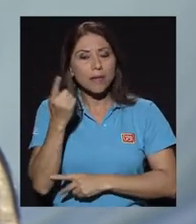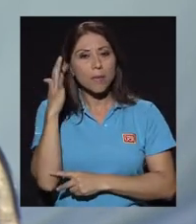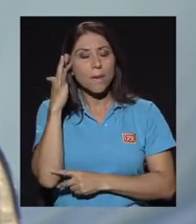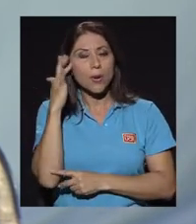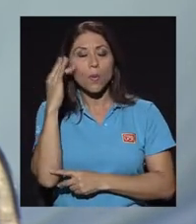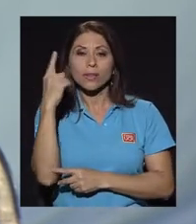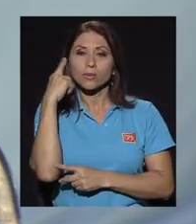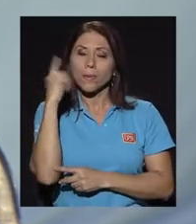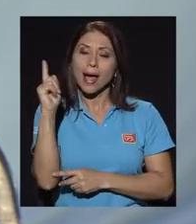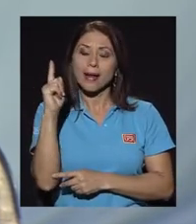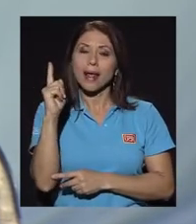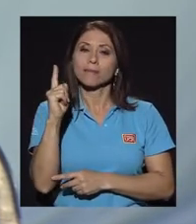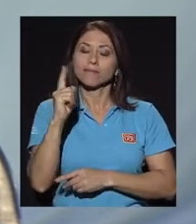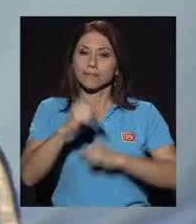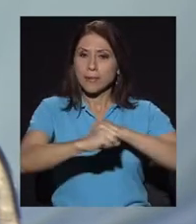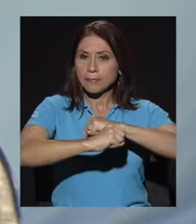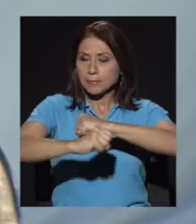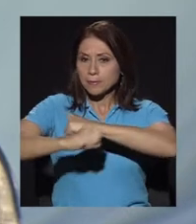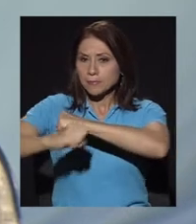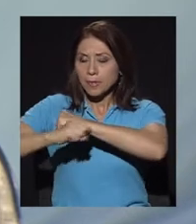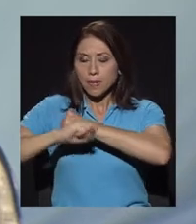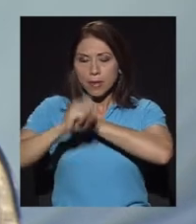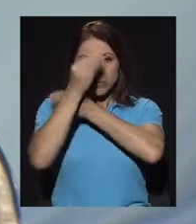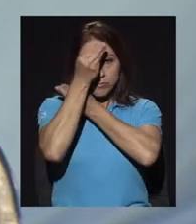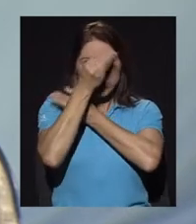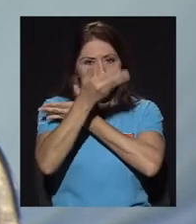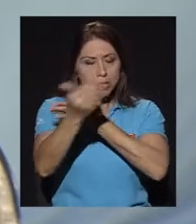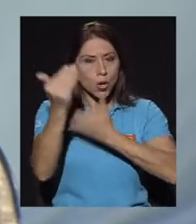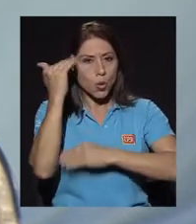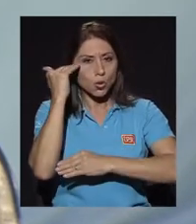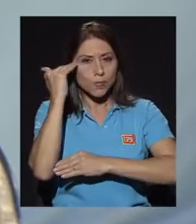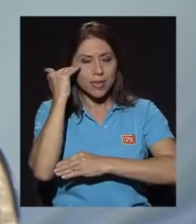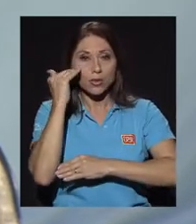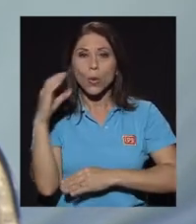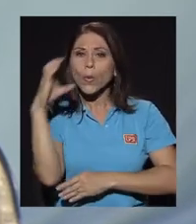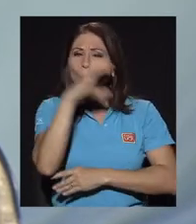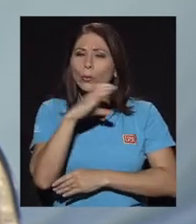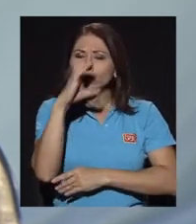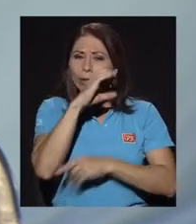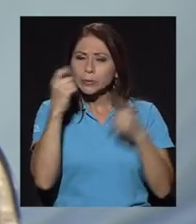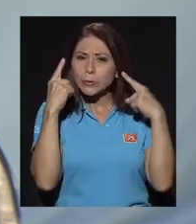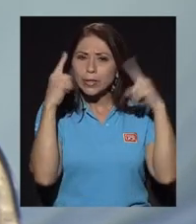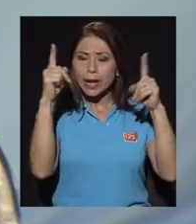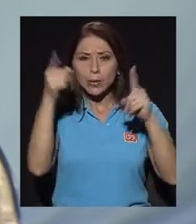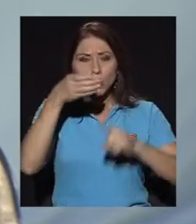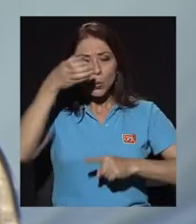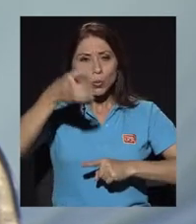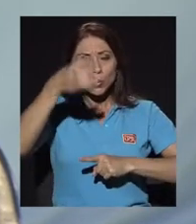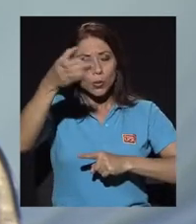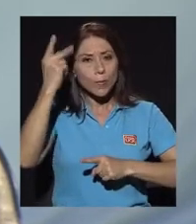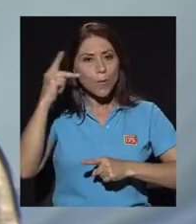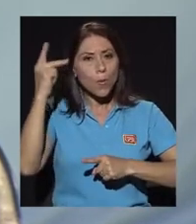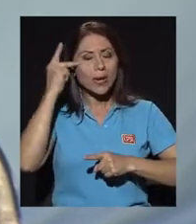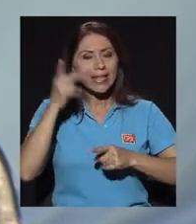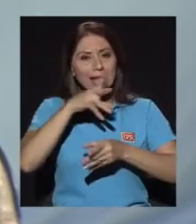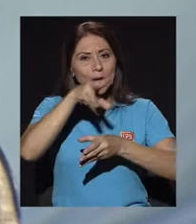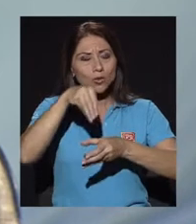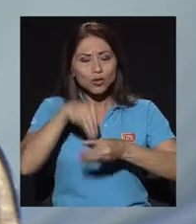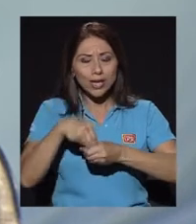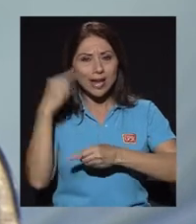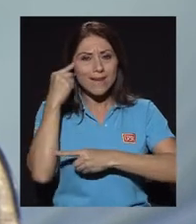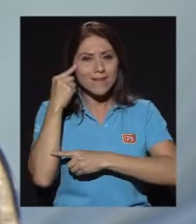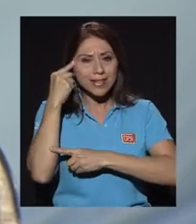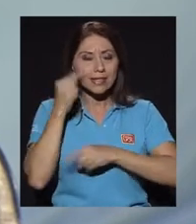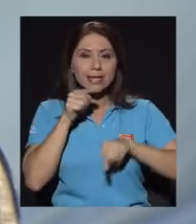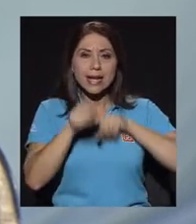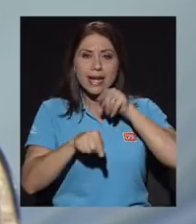por generar una divulgación del conocimiento, la búsqueda de una cultura política inclusiva, reflexiva,